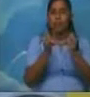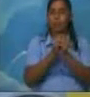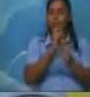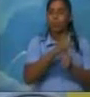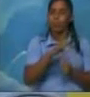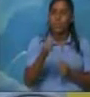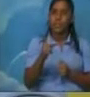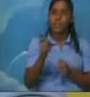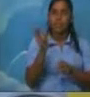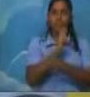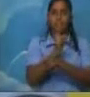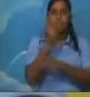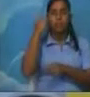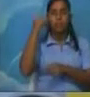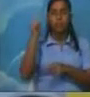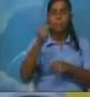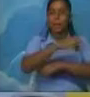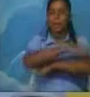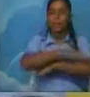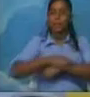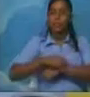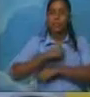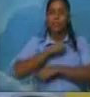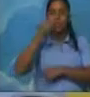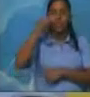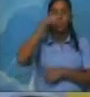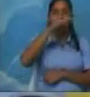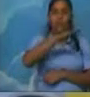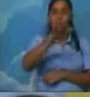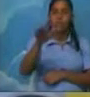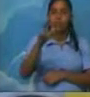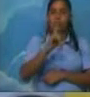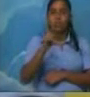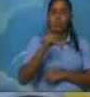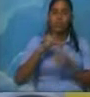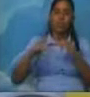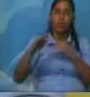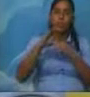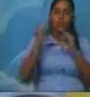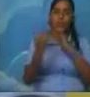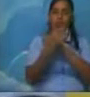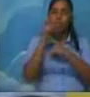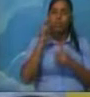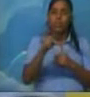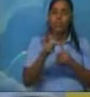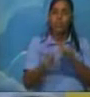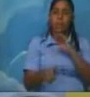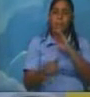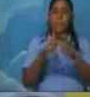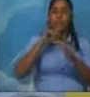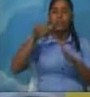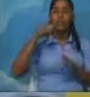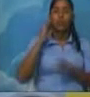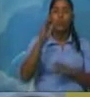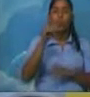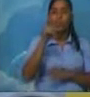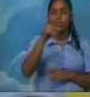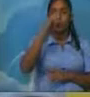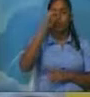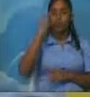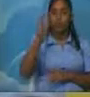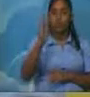enseguida para que las fieras del campo no se aumenten contra ti mas Jehová tu Dios